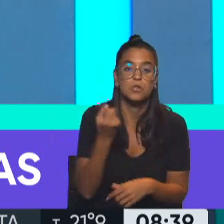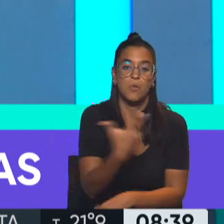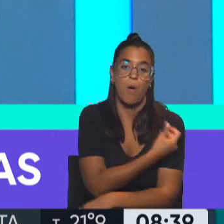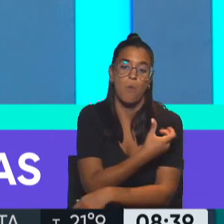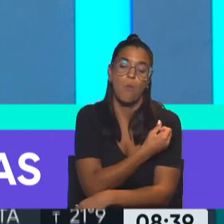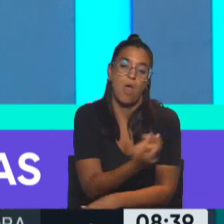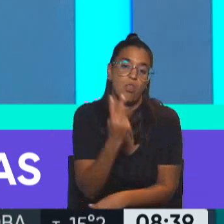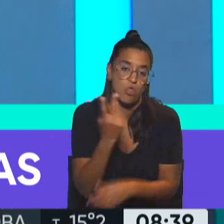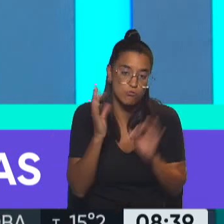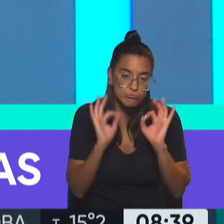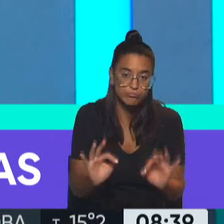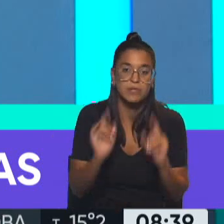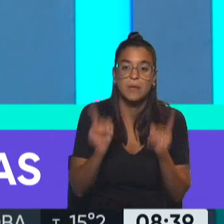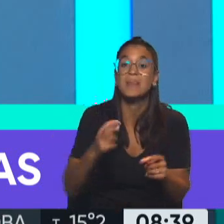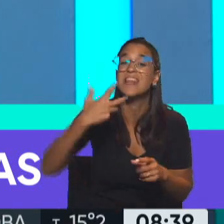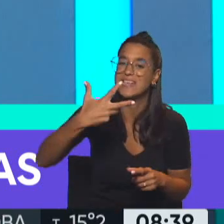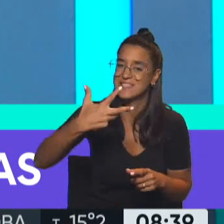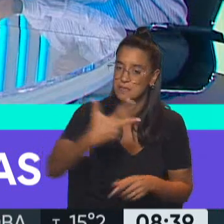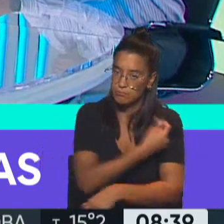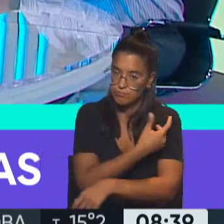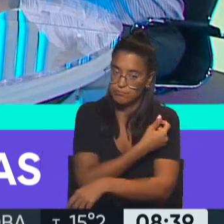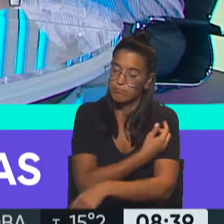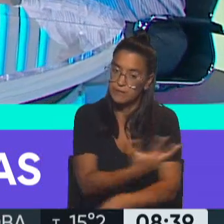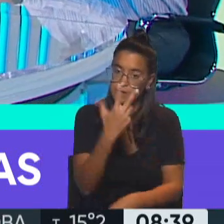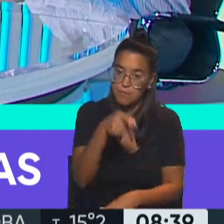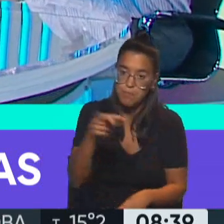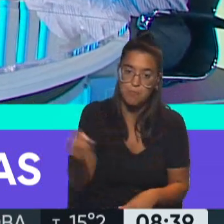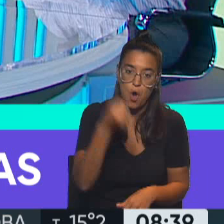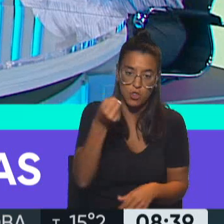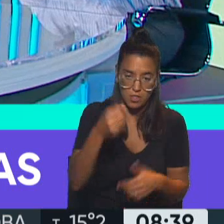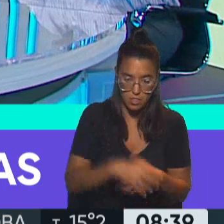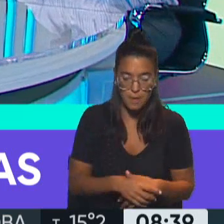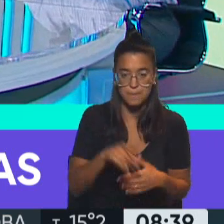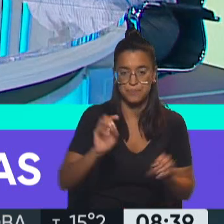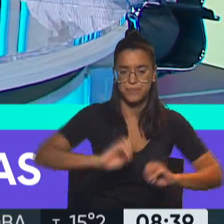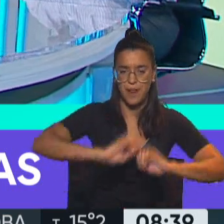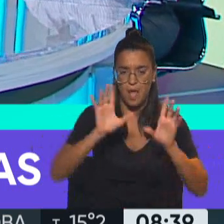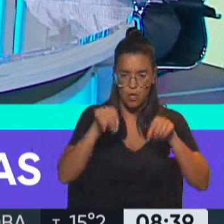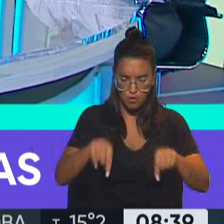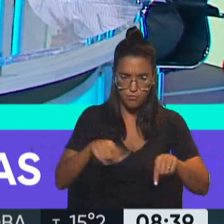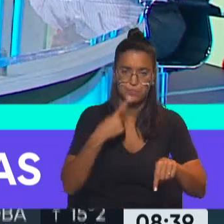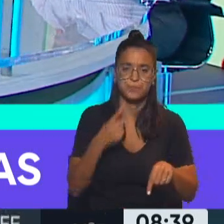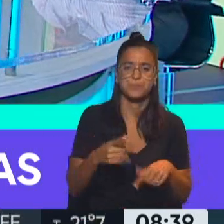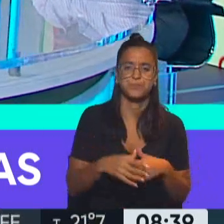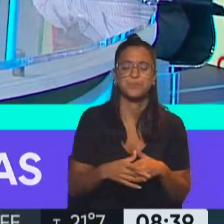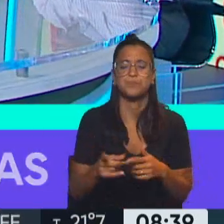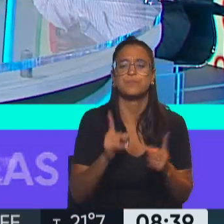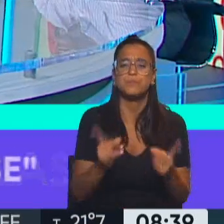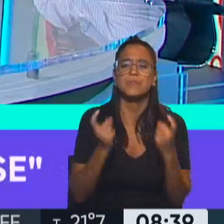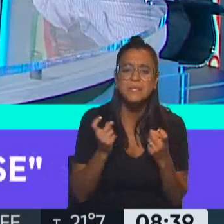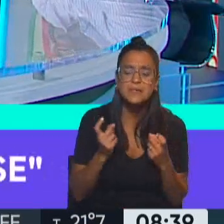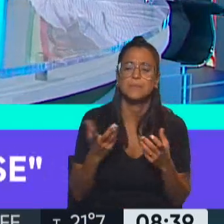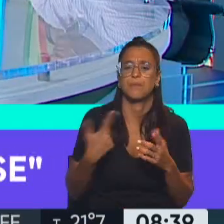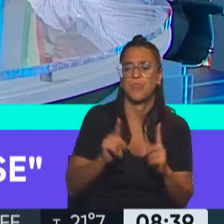de vacunación, inclusive con 3 dosis. Eso es importante. Teniendo en claro eso, teniendo en claro la necesidad